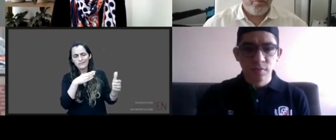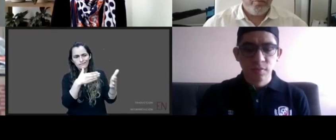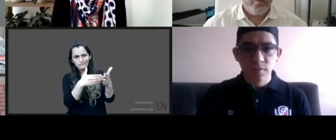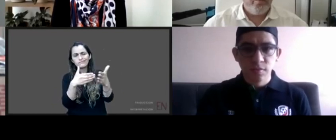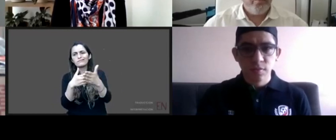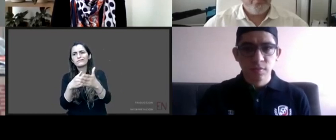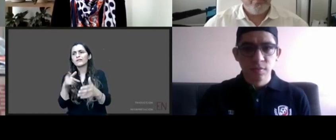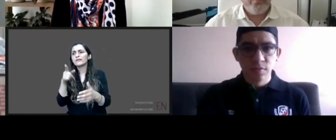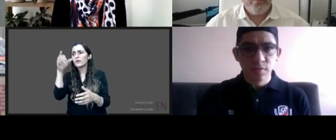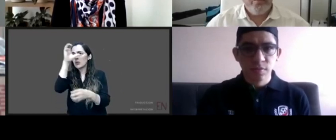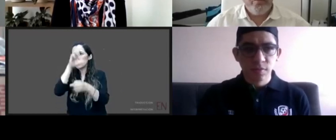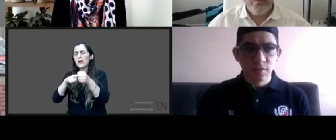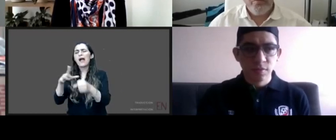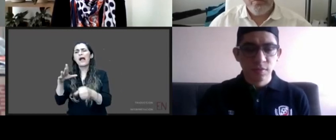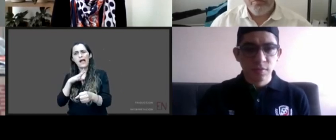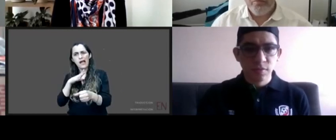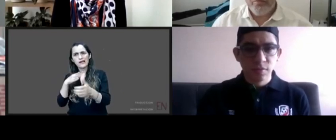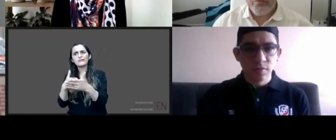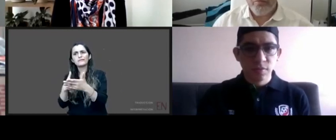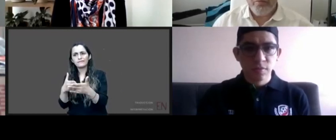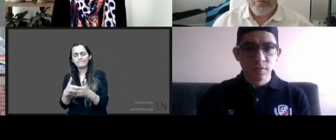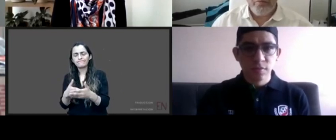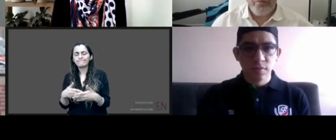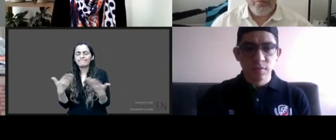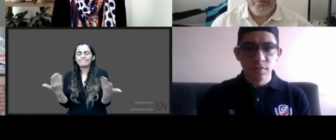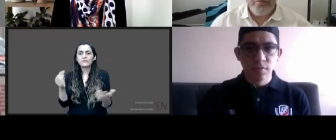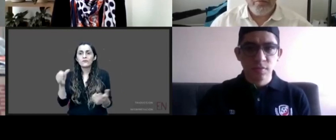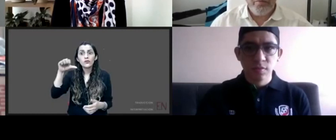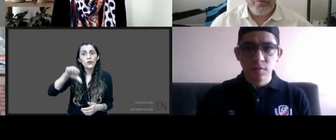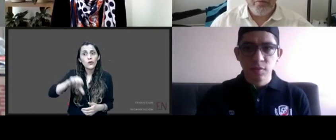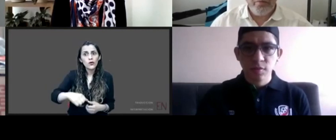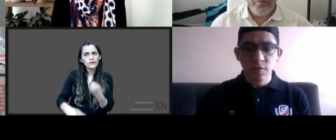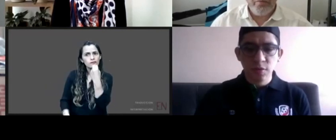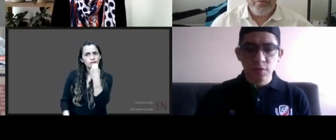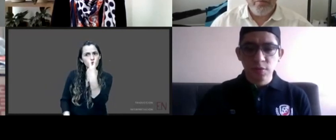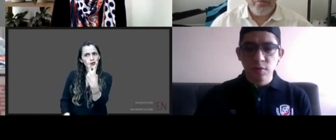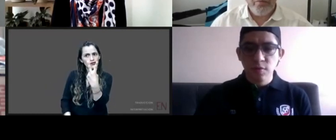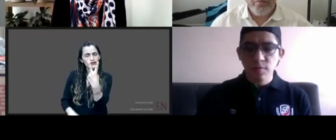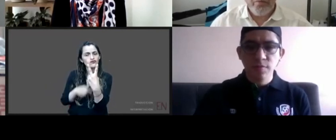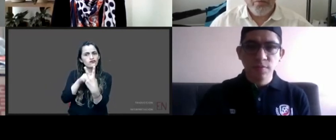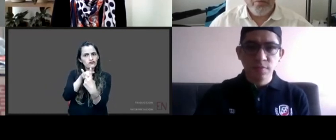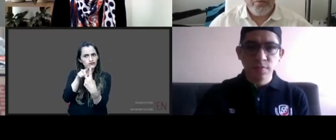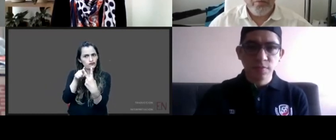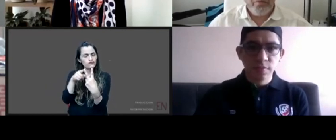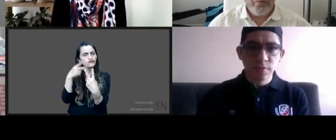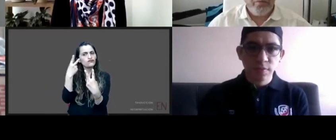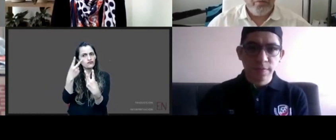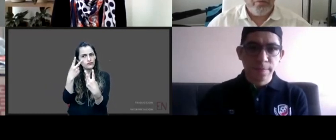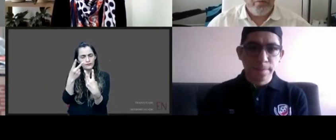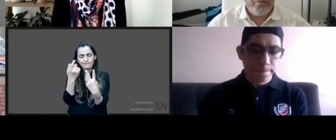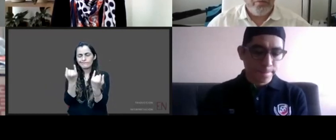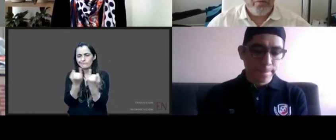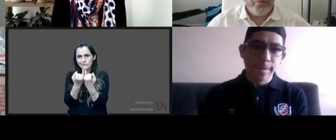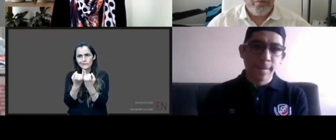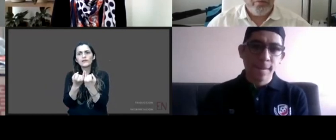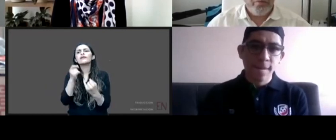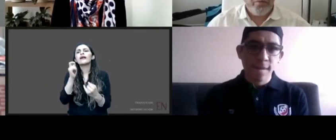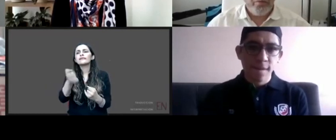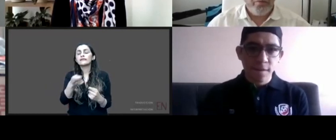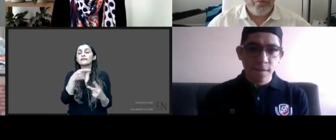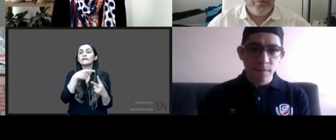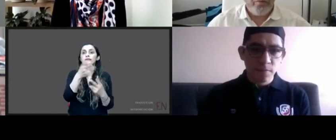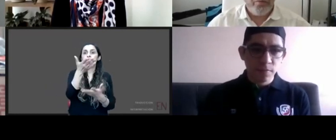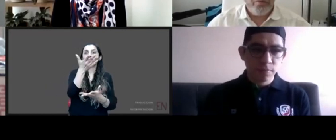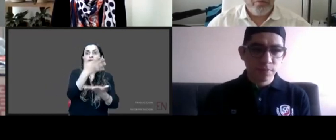dos de esas realidades, la lengua de señas mexicana y la lengua náhuatl. Es decir, no perdamos de vista que hay una